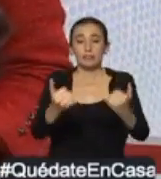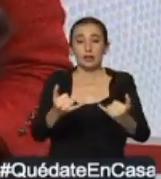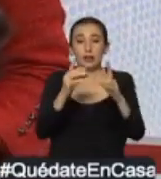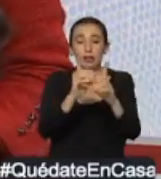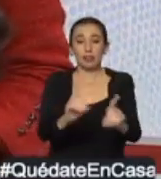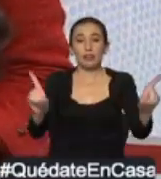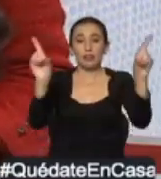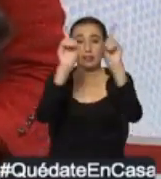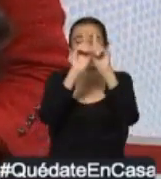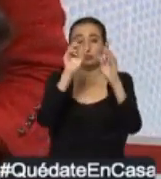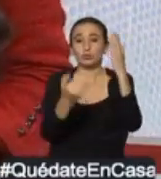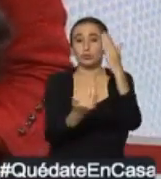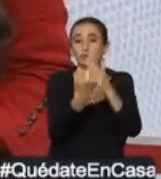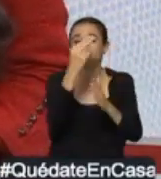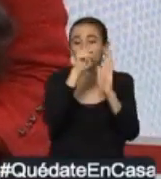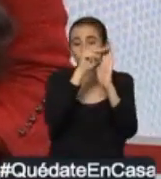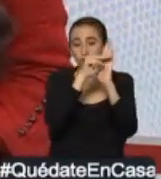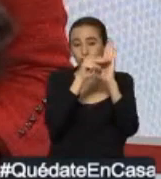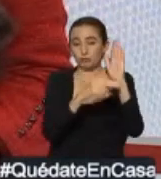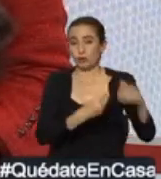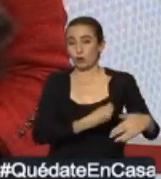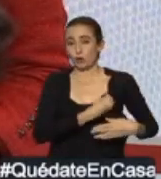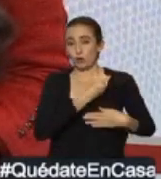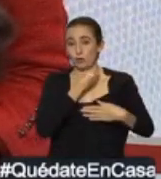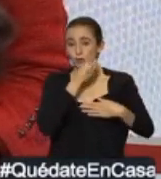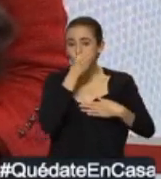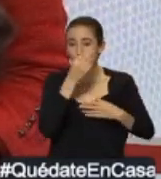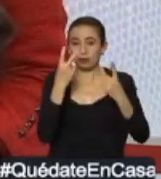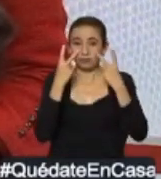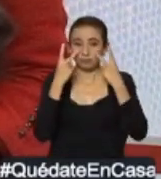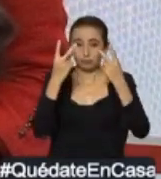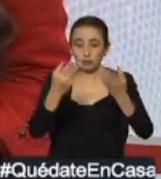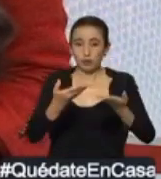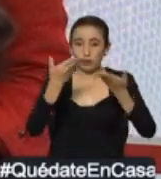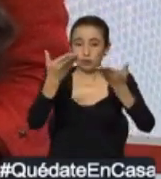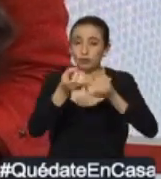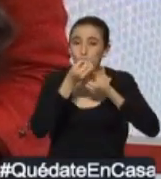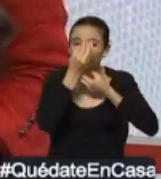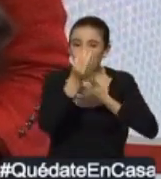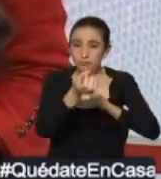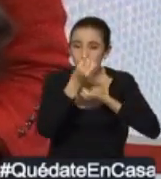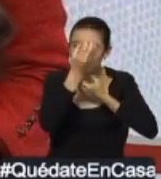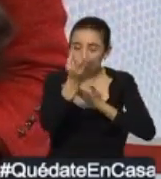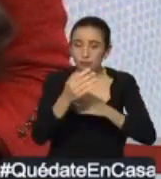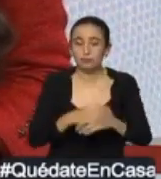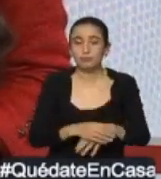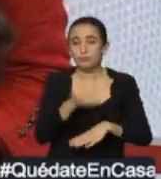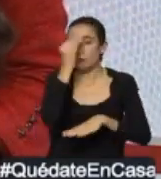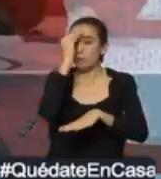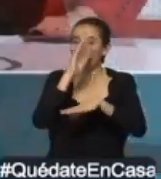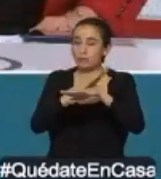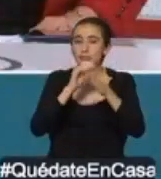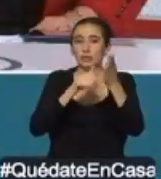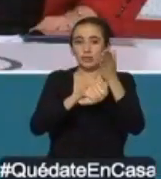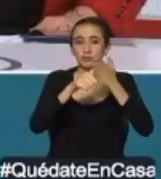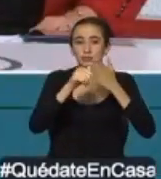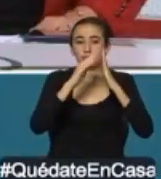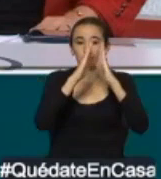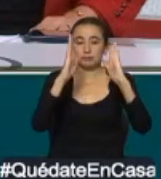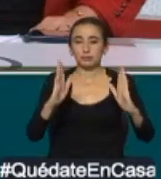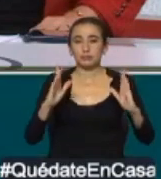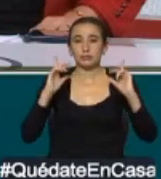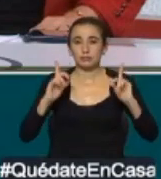19 en ecuador de la mano del ministro de salud pública juan carlos ceballos muy buenas tardes ministro lo escuchamos